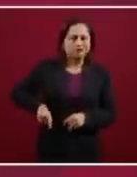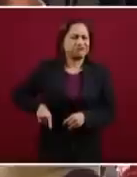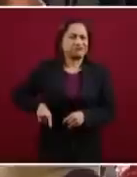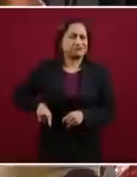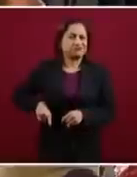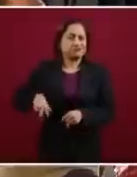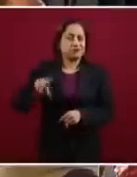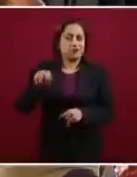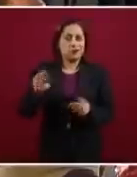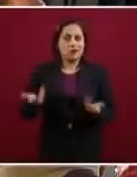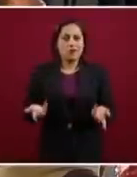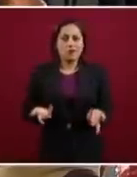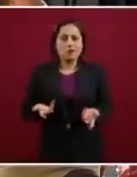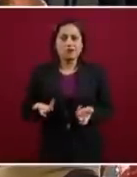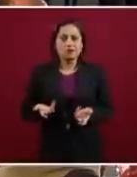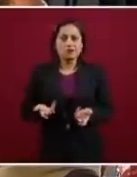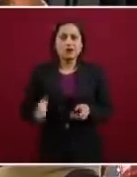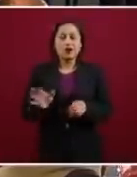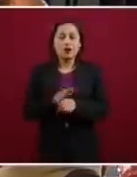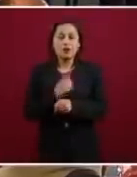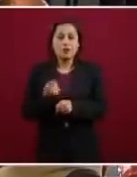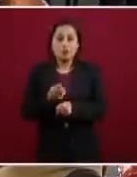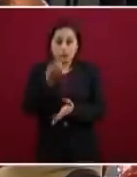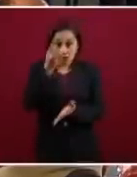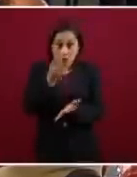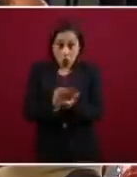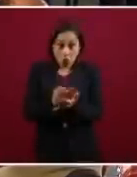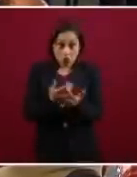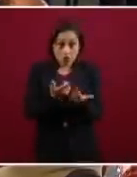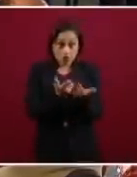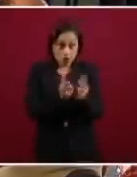repito solo las fuerzas armadas